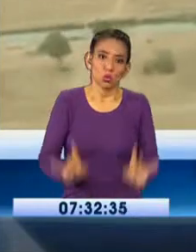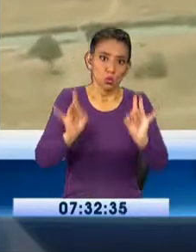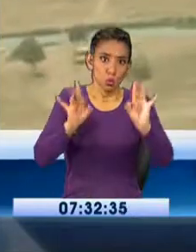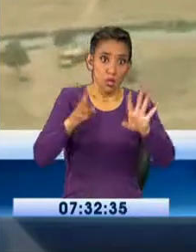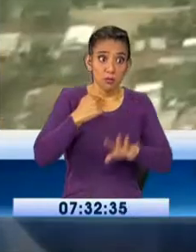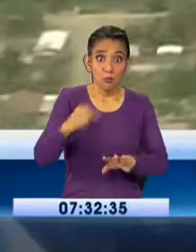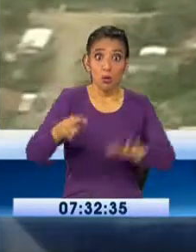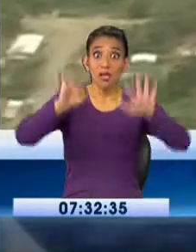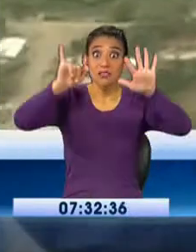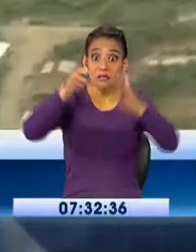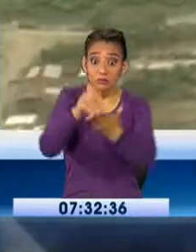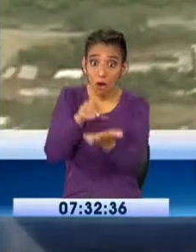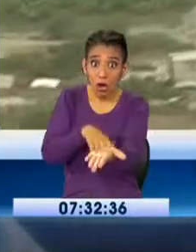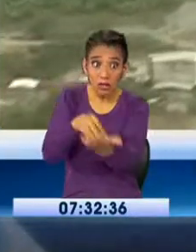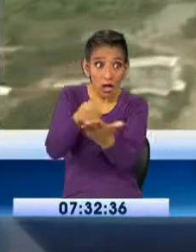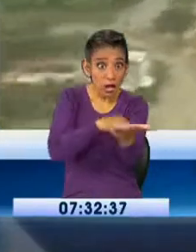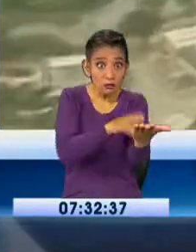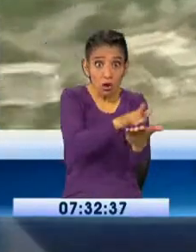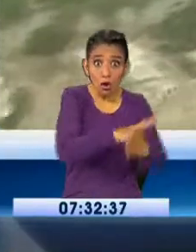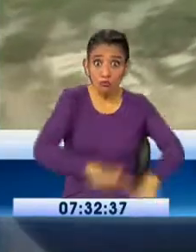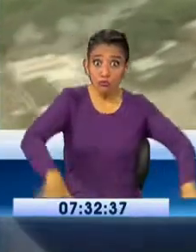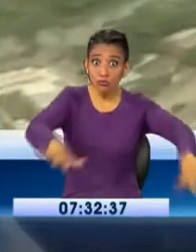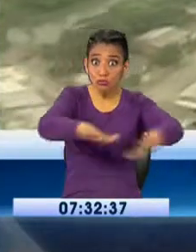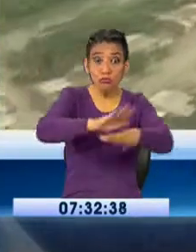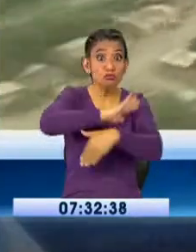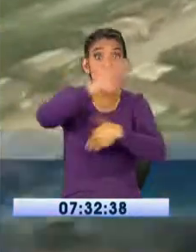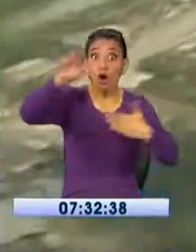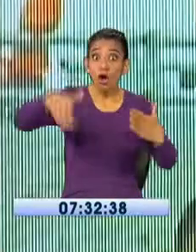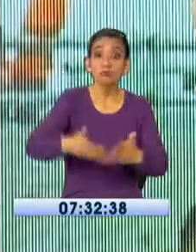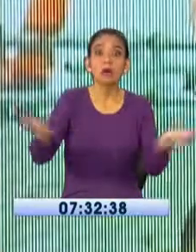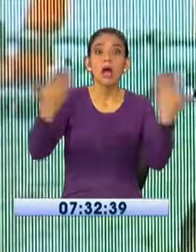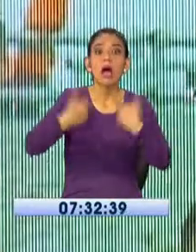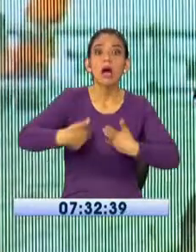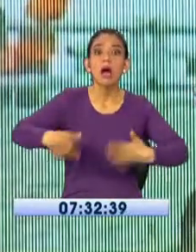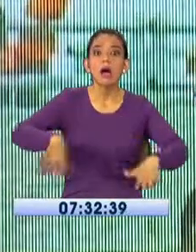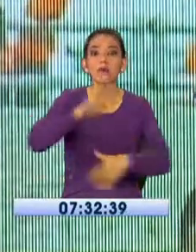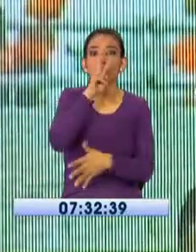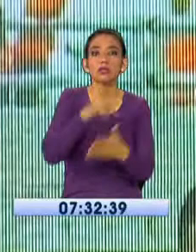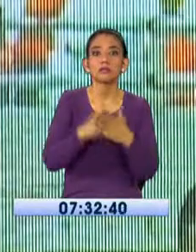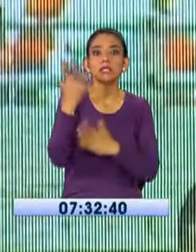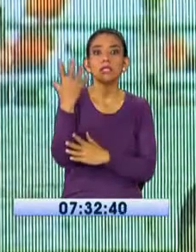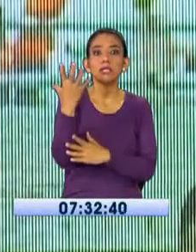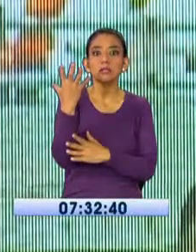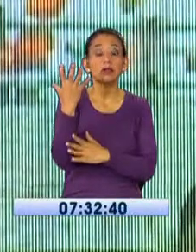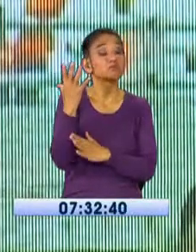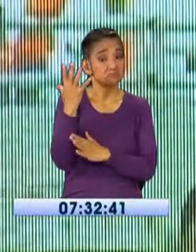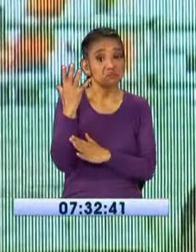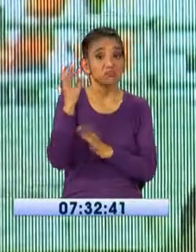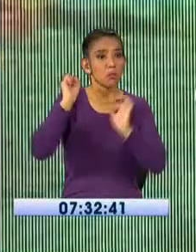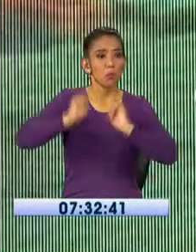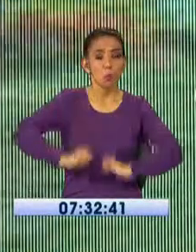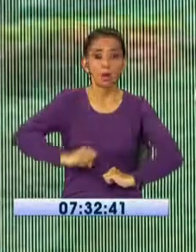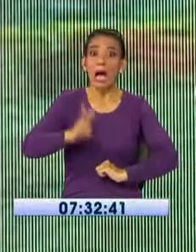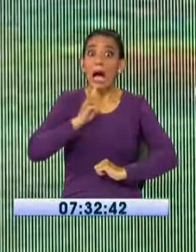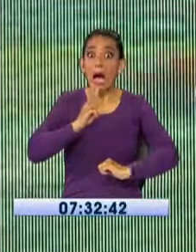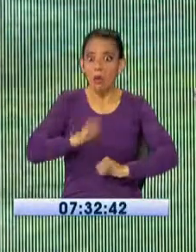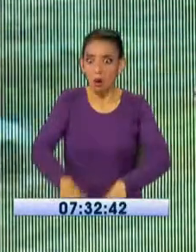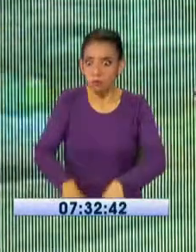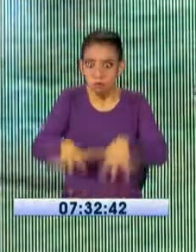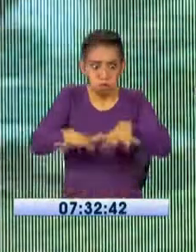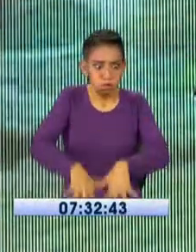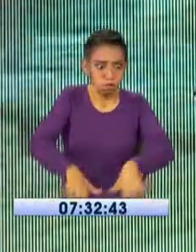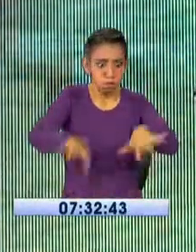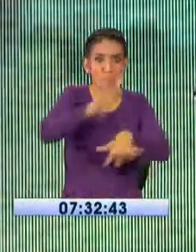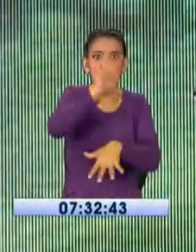de esos 6 proyectos multipropósitos, todos se van a acabar en el 2015, y esto permitirá proteger de inundaciones más de